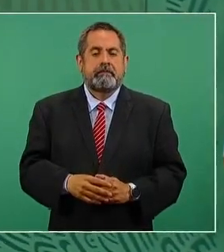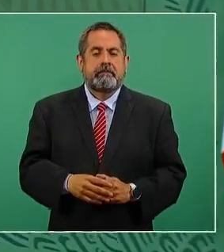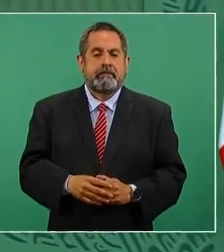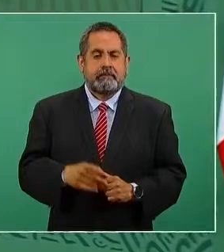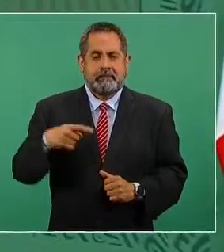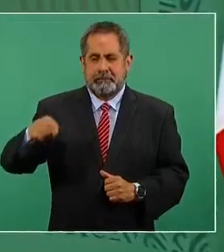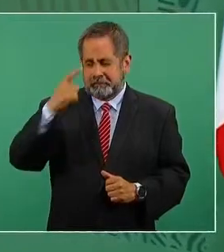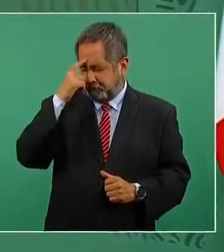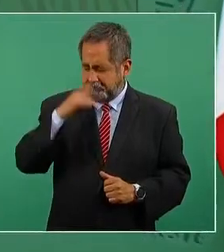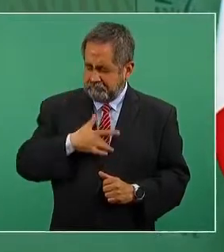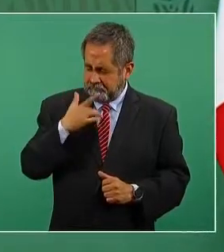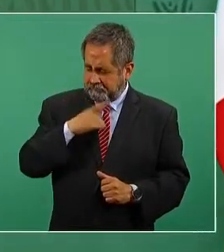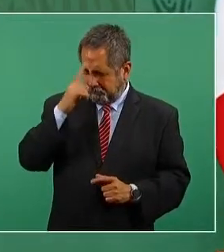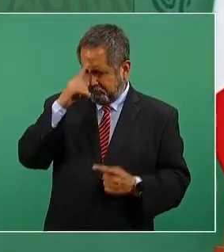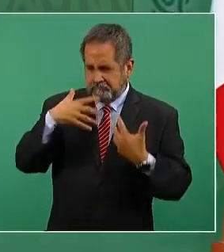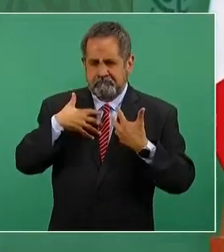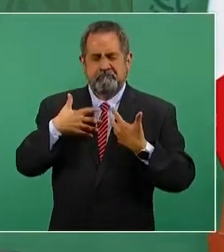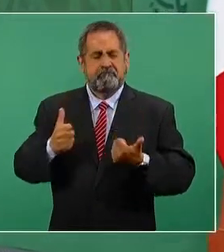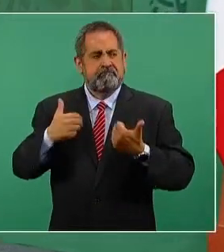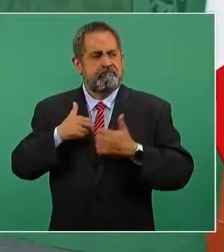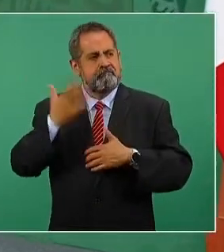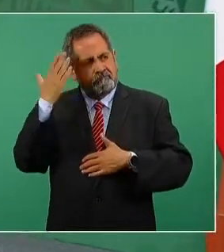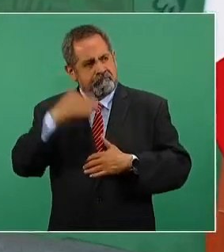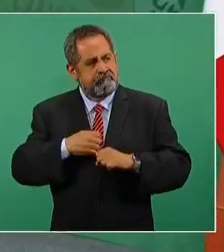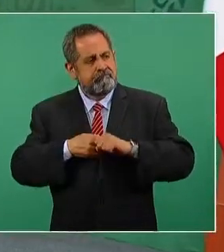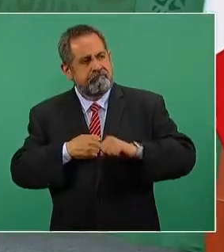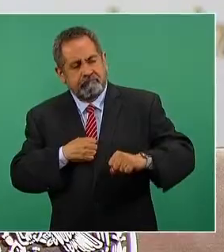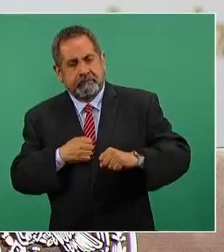toda la conciencia adquirida,